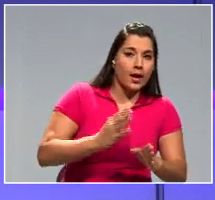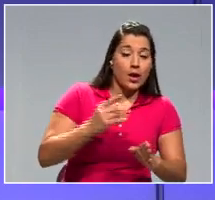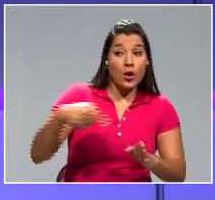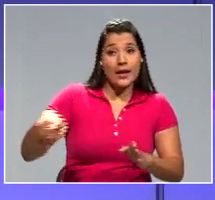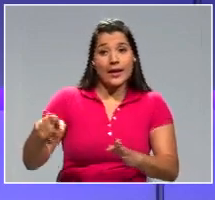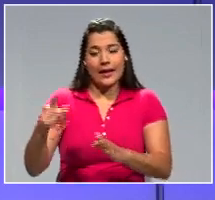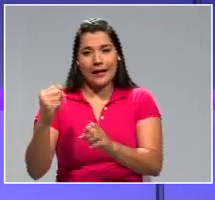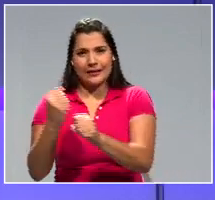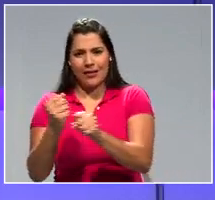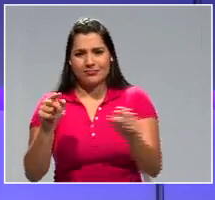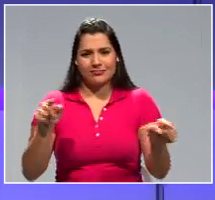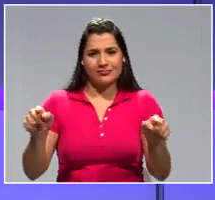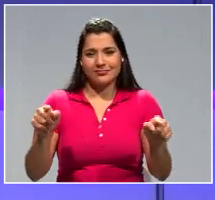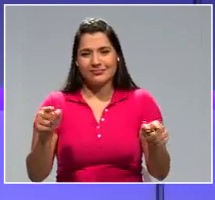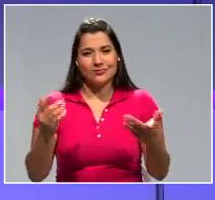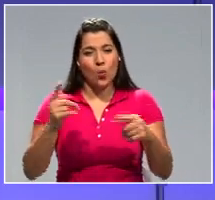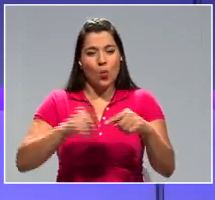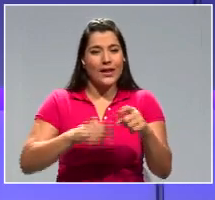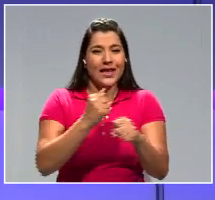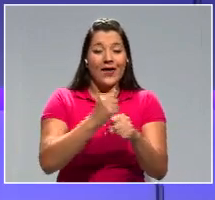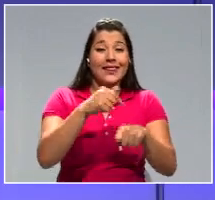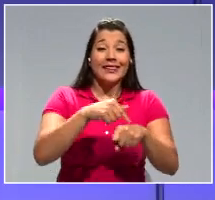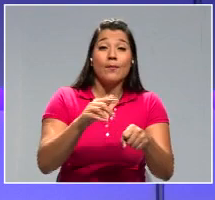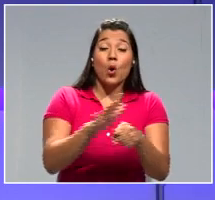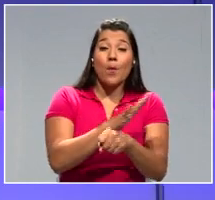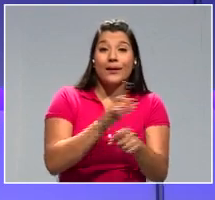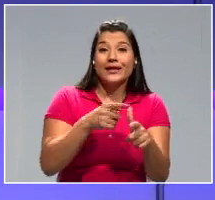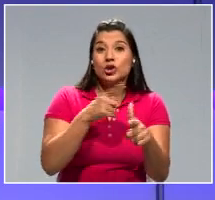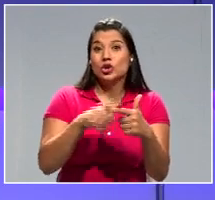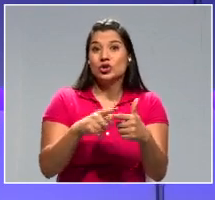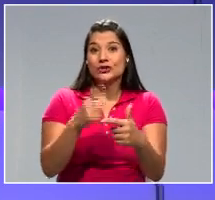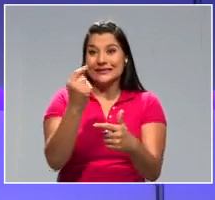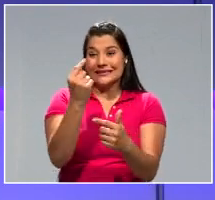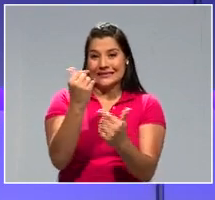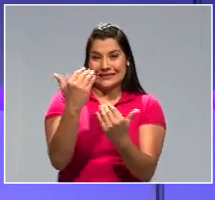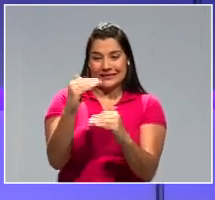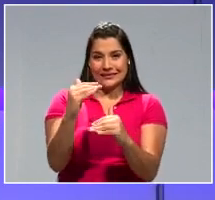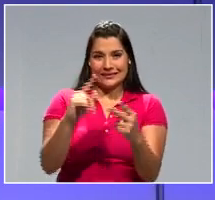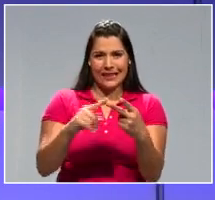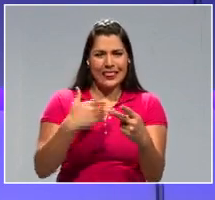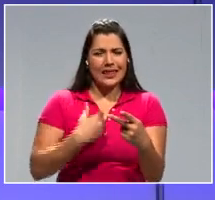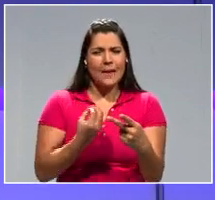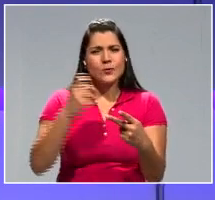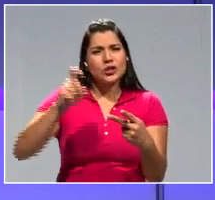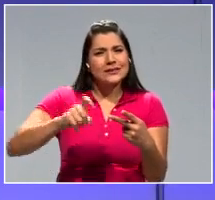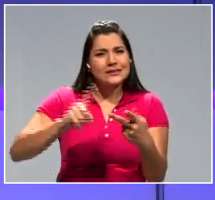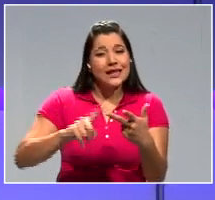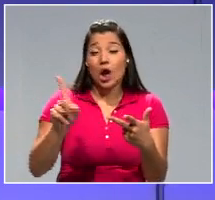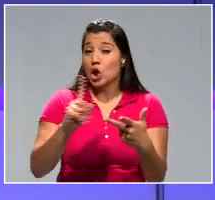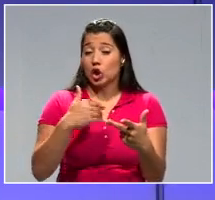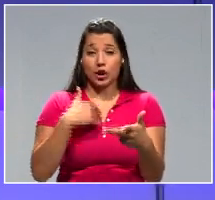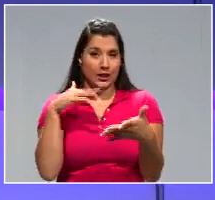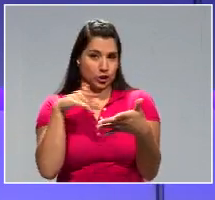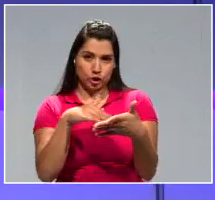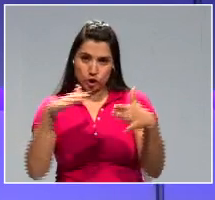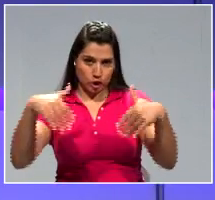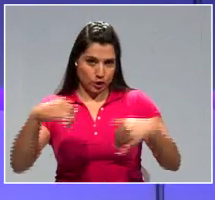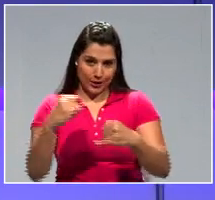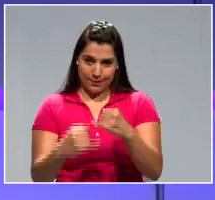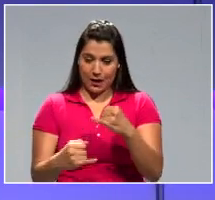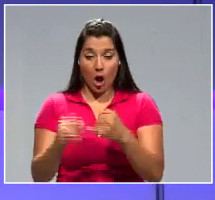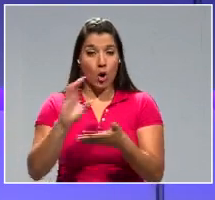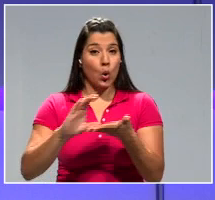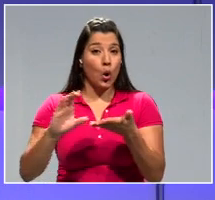completo. Entonces tienen ingresos, tienen muchas necesidades, muchos de ellos tienen baja escolaridad, no han terminado el